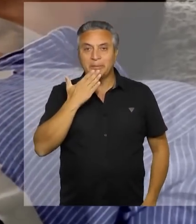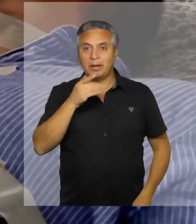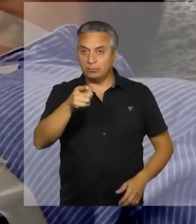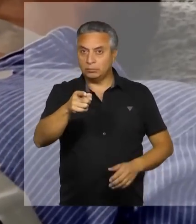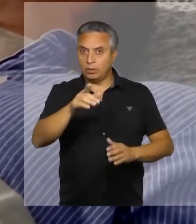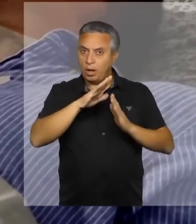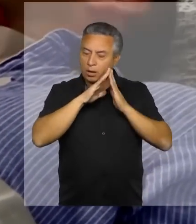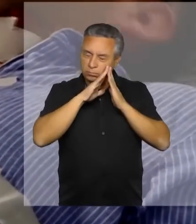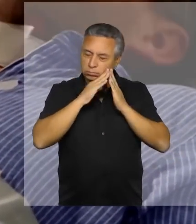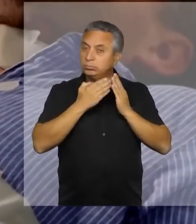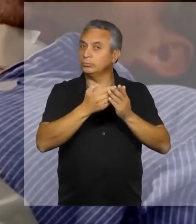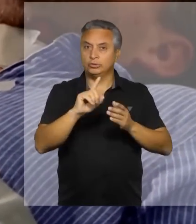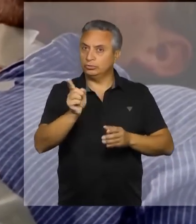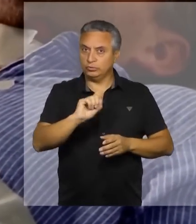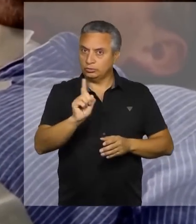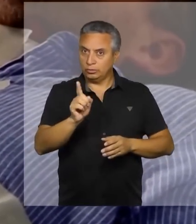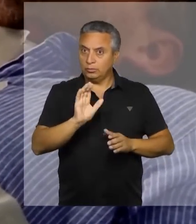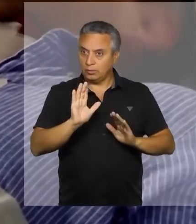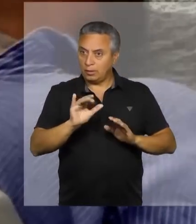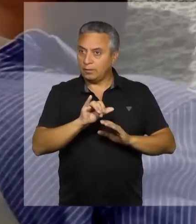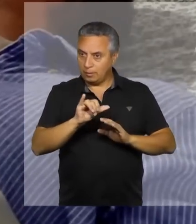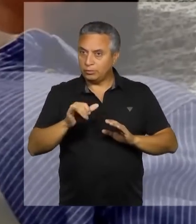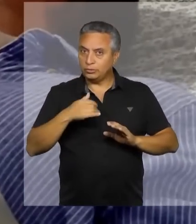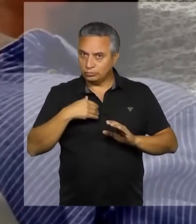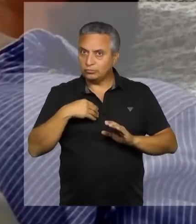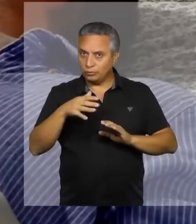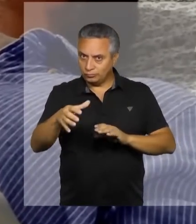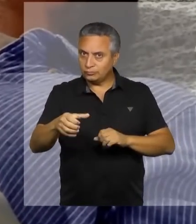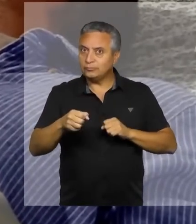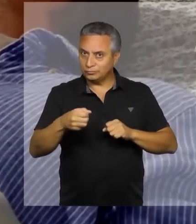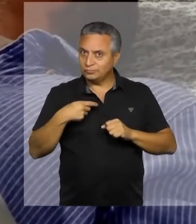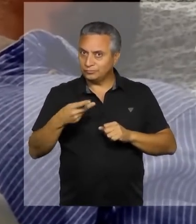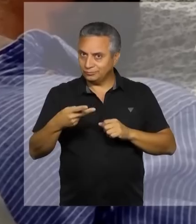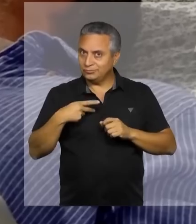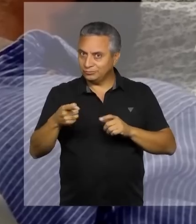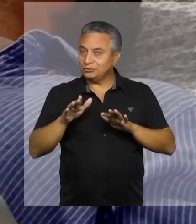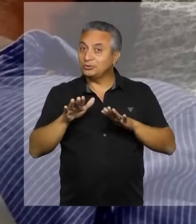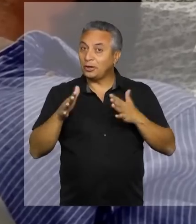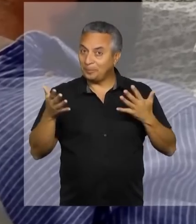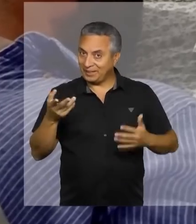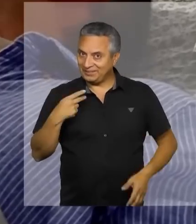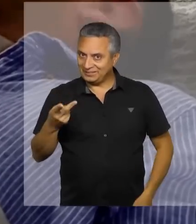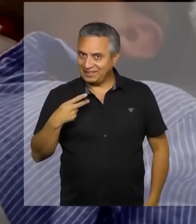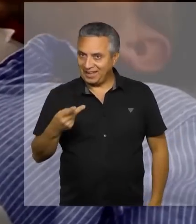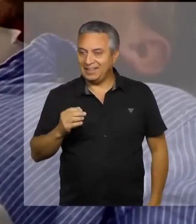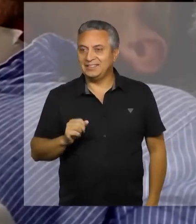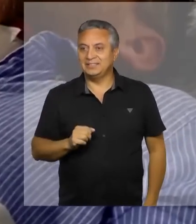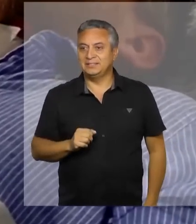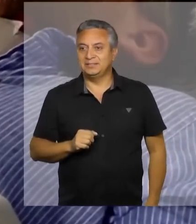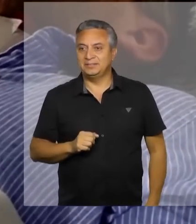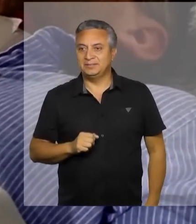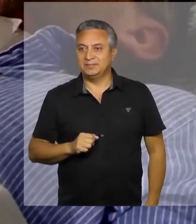dormida, porque después tenemos que ir a un lugar que yo te voy a dar una sorpresa. ¿Ok?